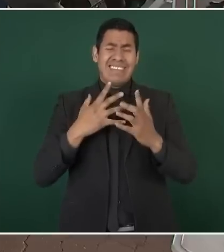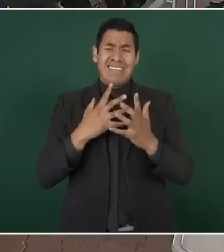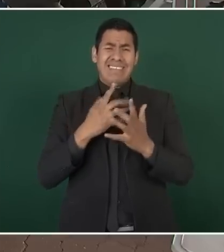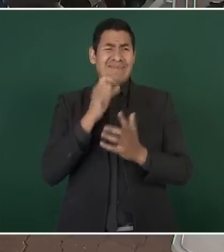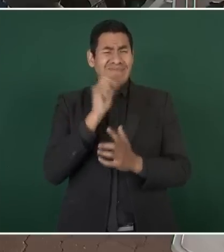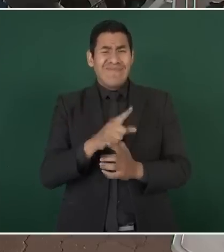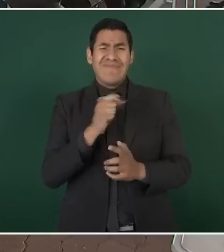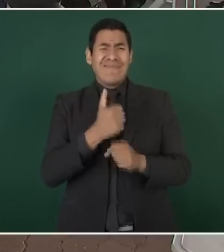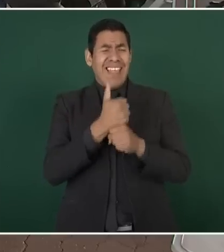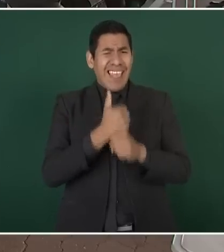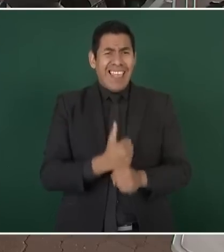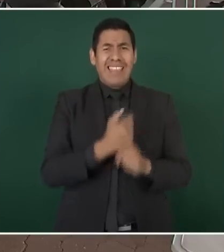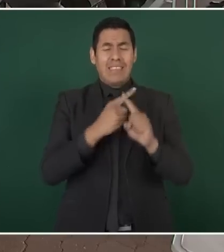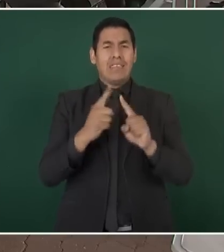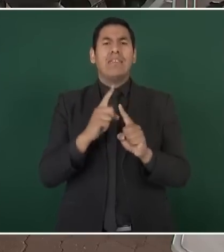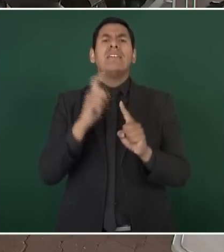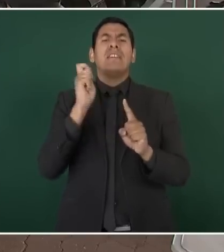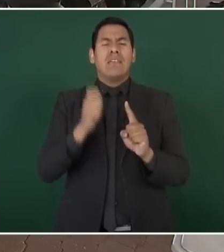nos liberen,